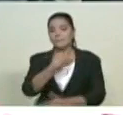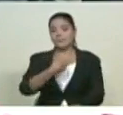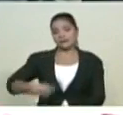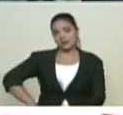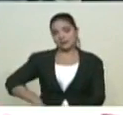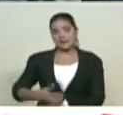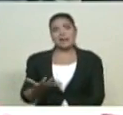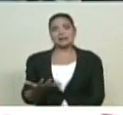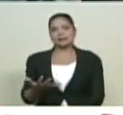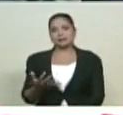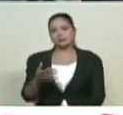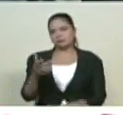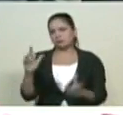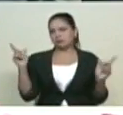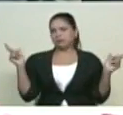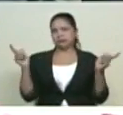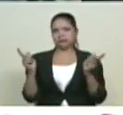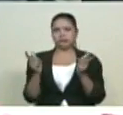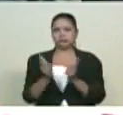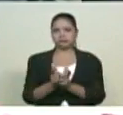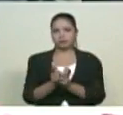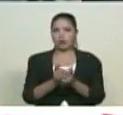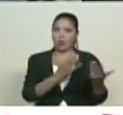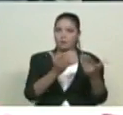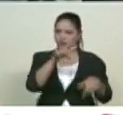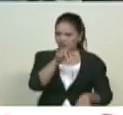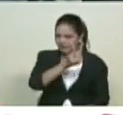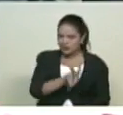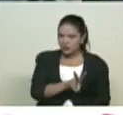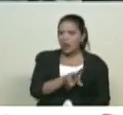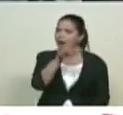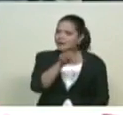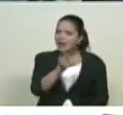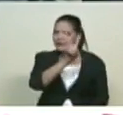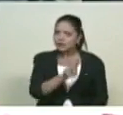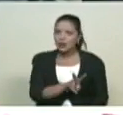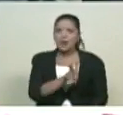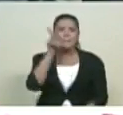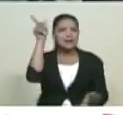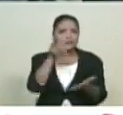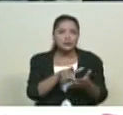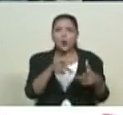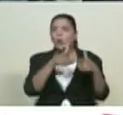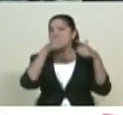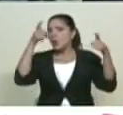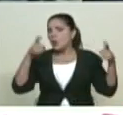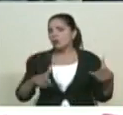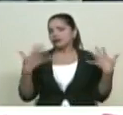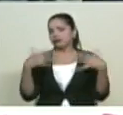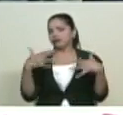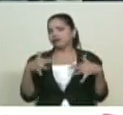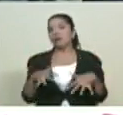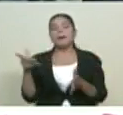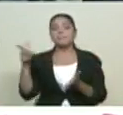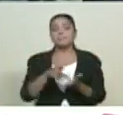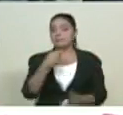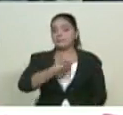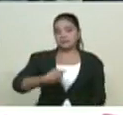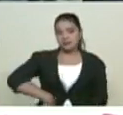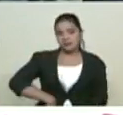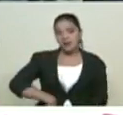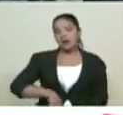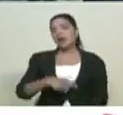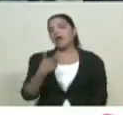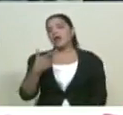presidenciales es mucho más baja de la que tenemos en Venezuela. En Venezuela tenemos una participación récord, por lo general, en elecciones presidenciales,